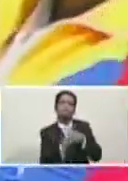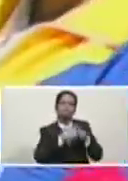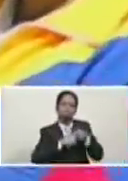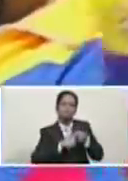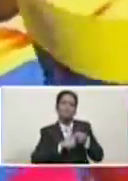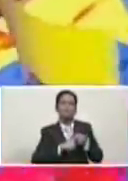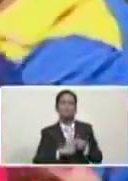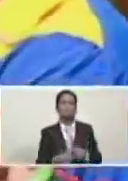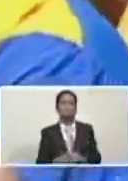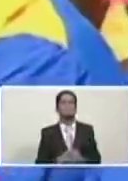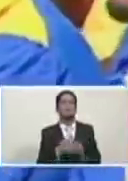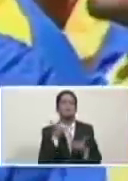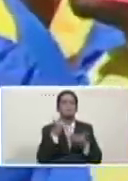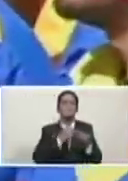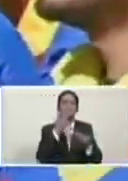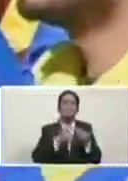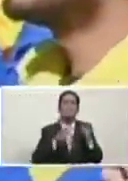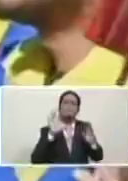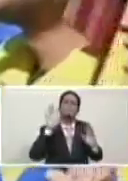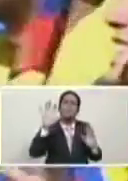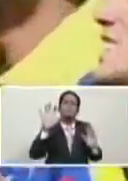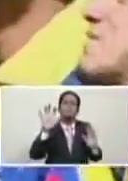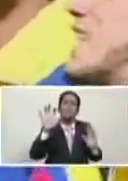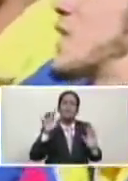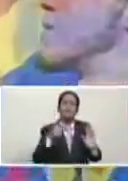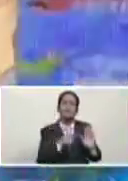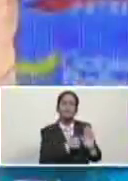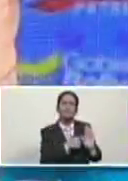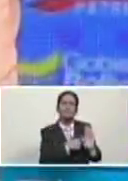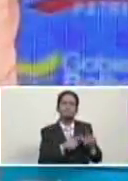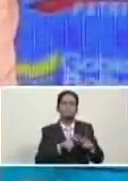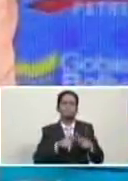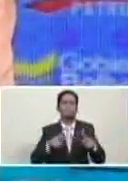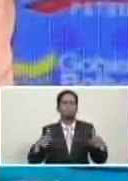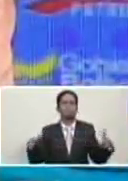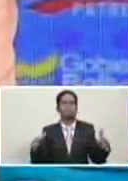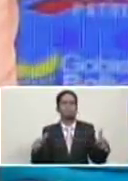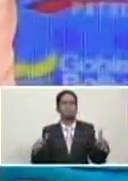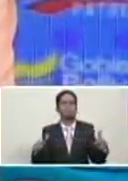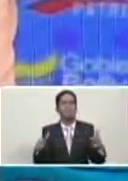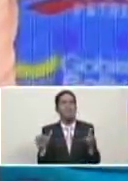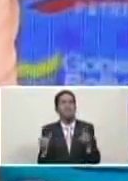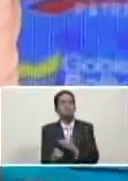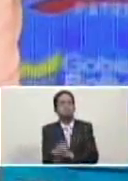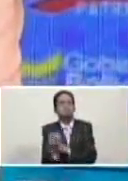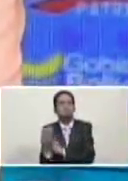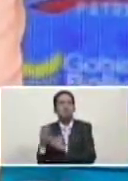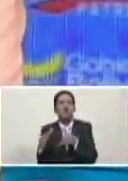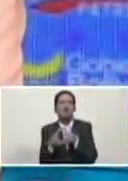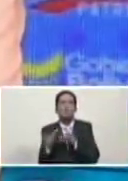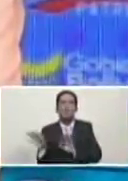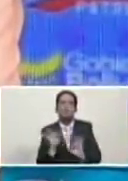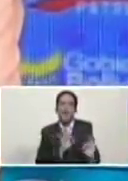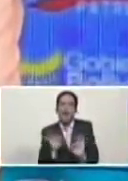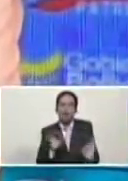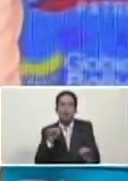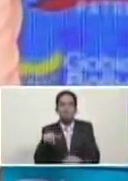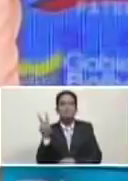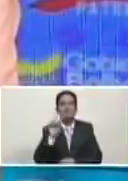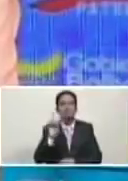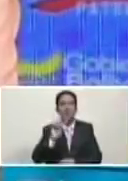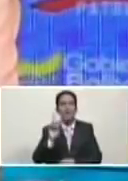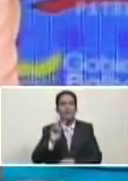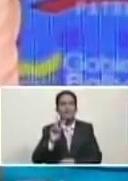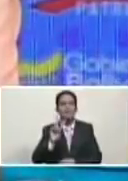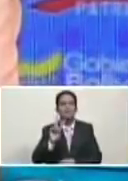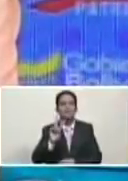El plan de la patria para acrecentar el movimiento teatral César Regifo, que lleve el